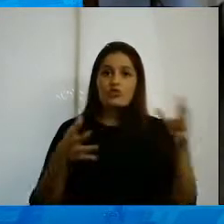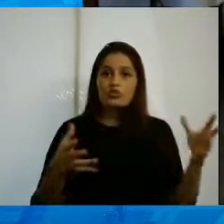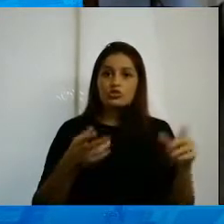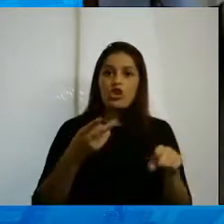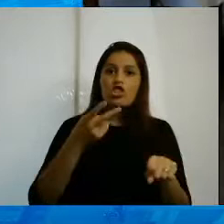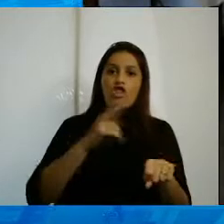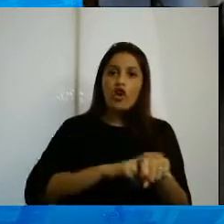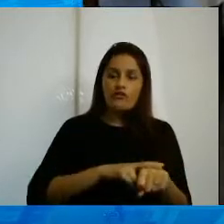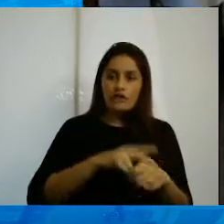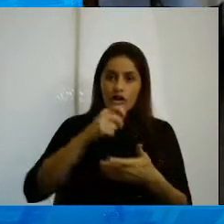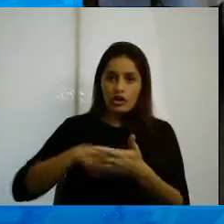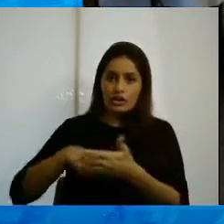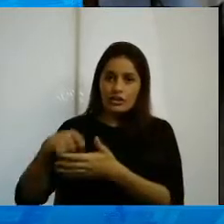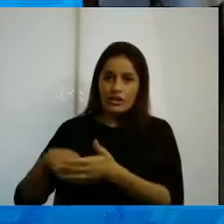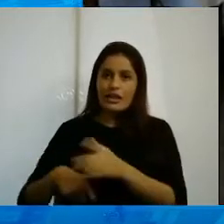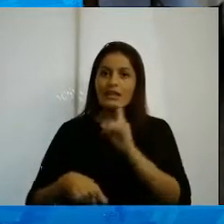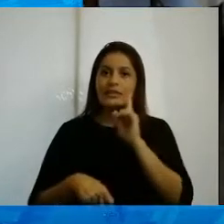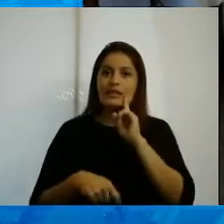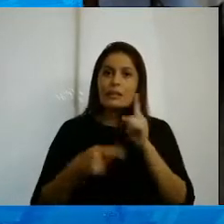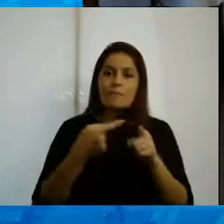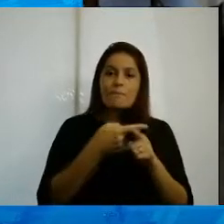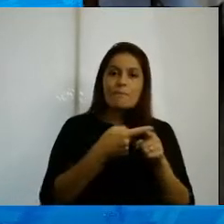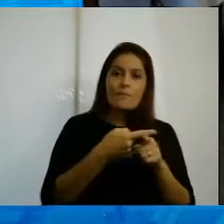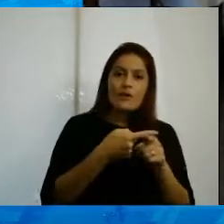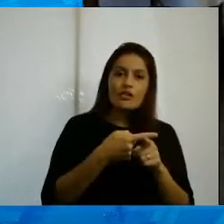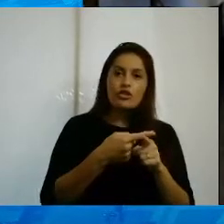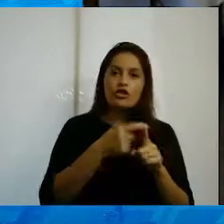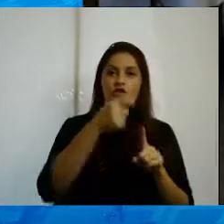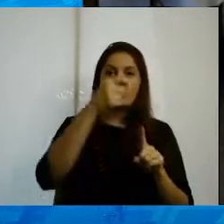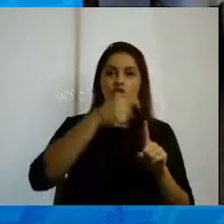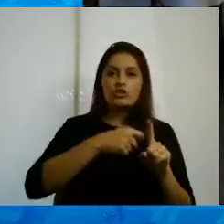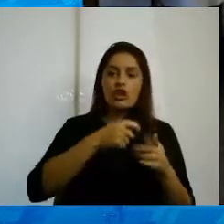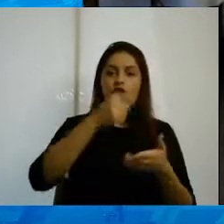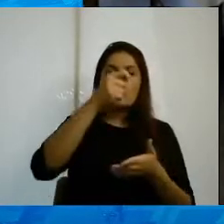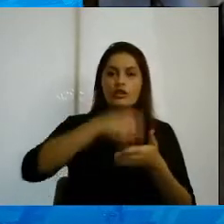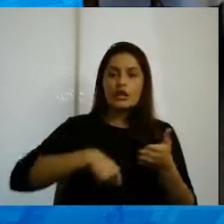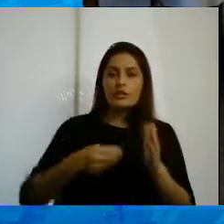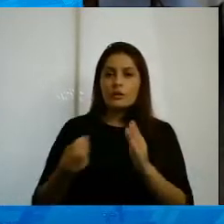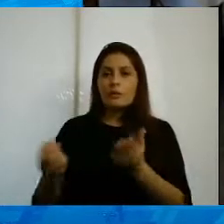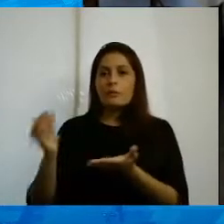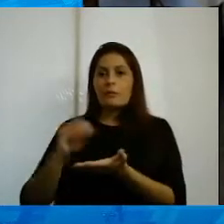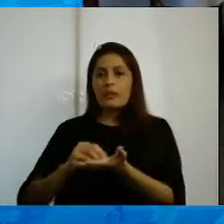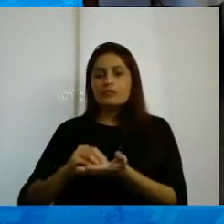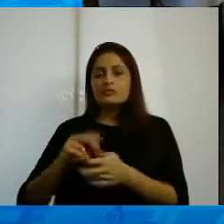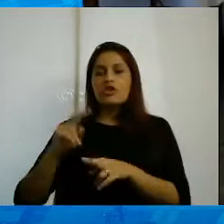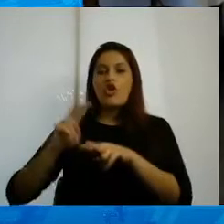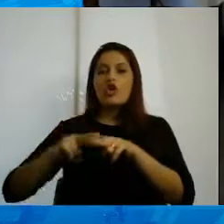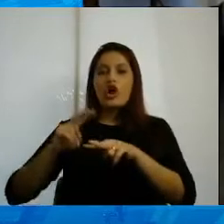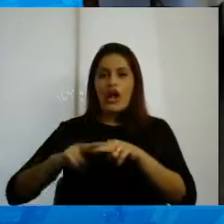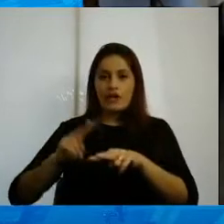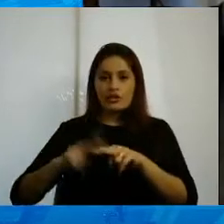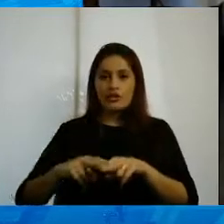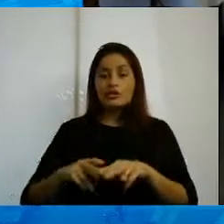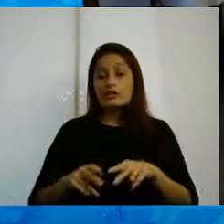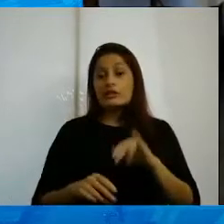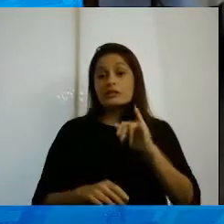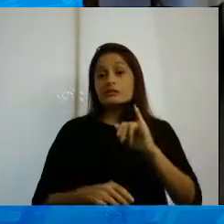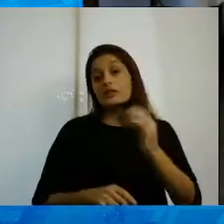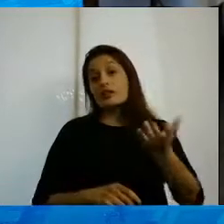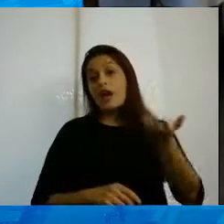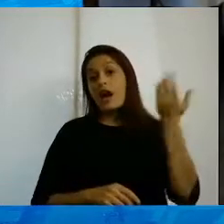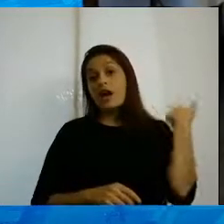mucha gente que tenía media contrata y un honorario, una situación que es absolutamente irregular y que sucedía en la administración